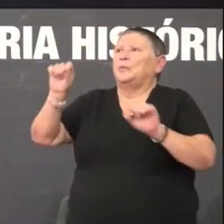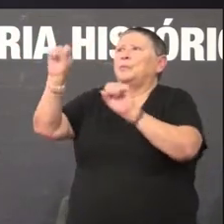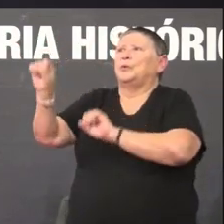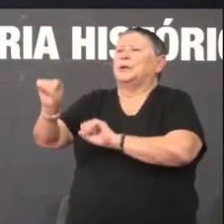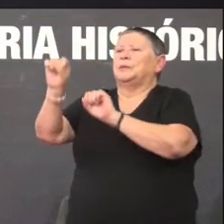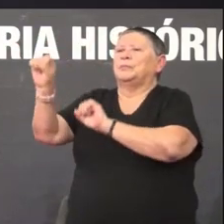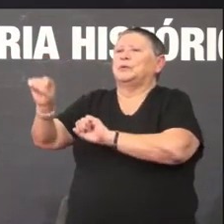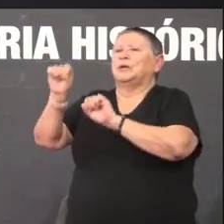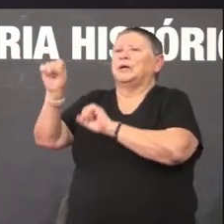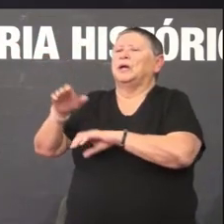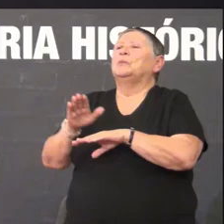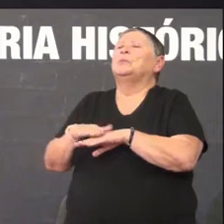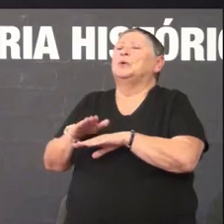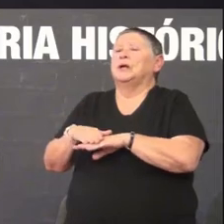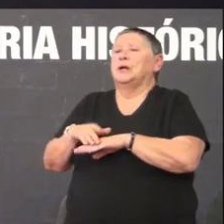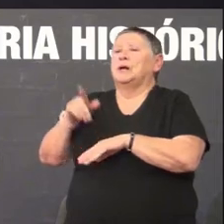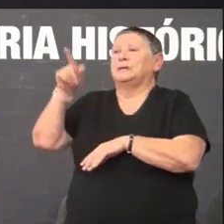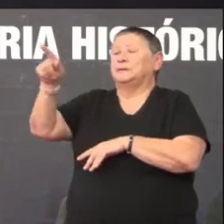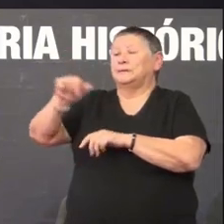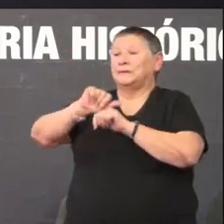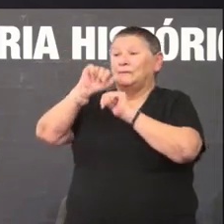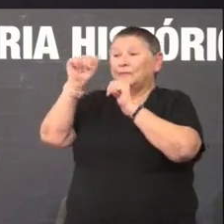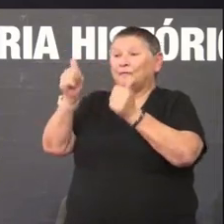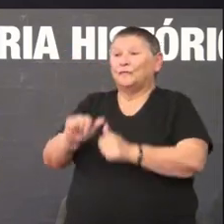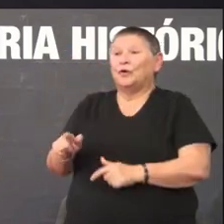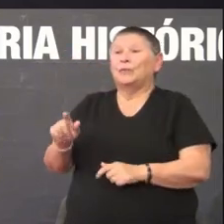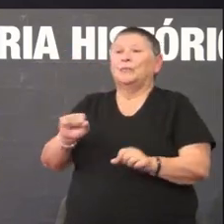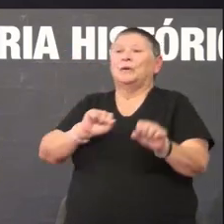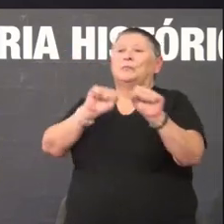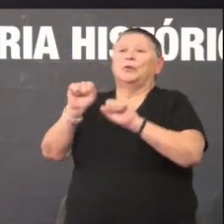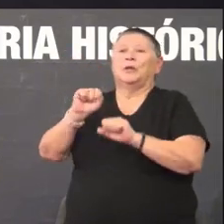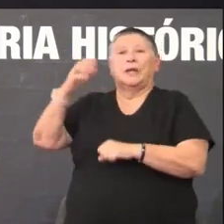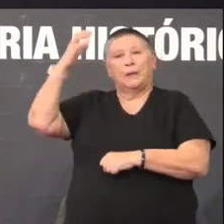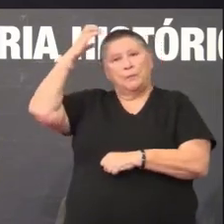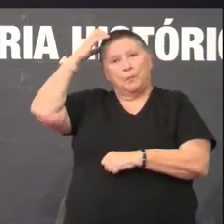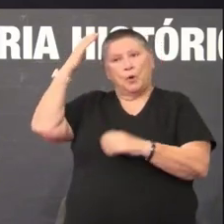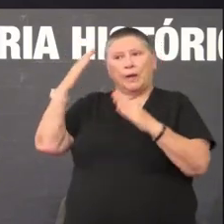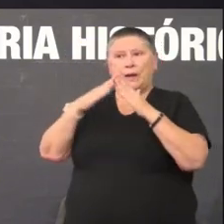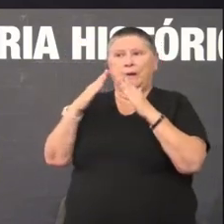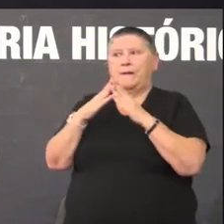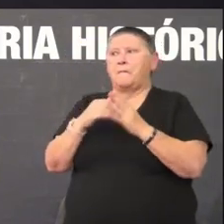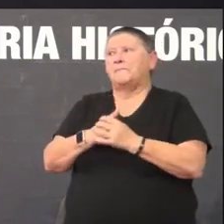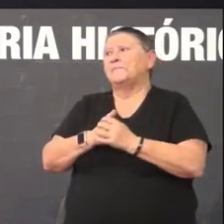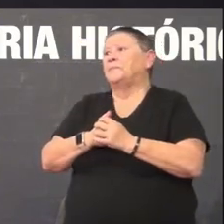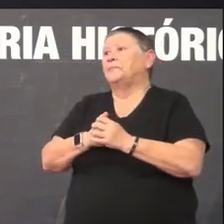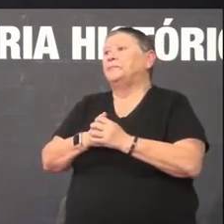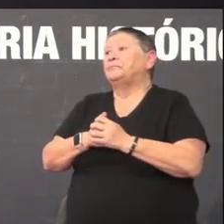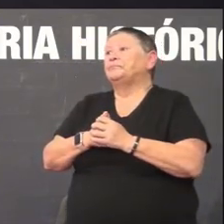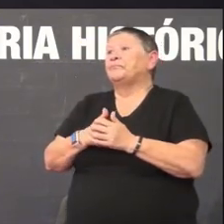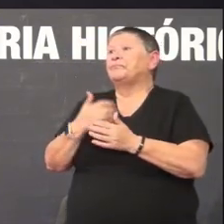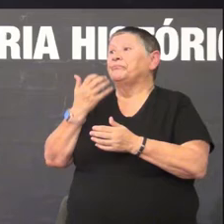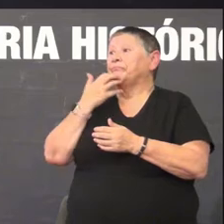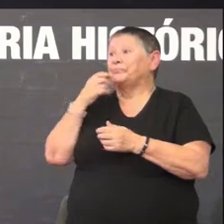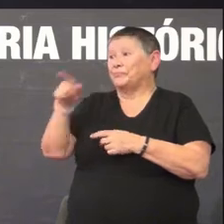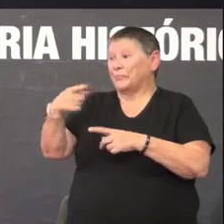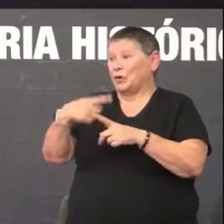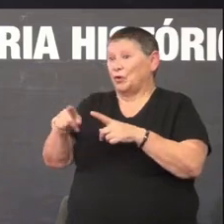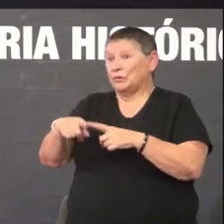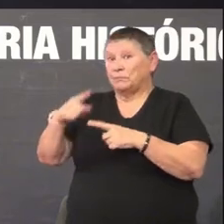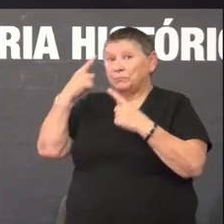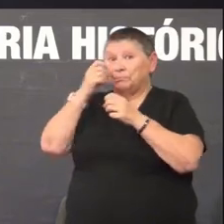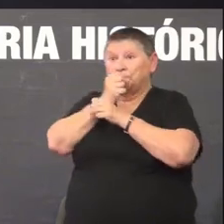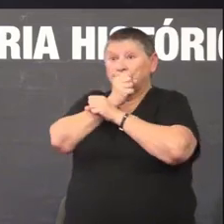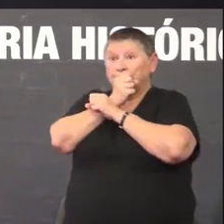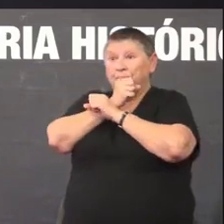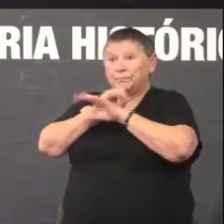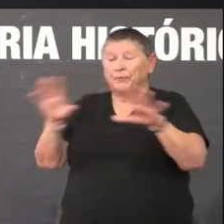rey porque es la forma de proteger a la monarquía. Porque si estas cosas se saben,